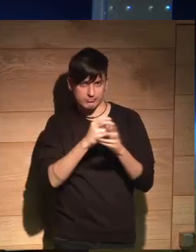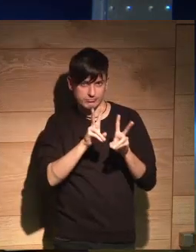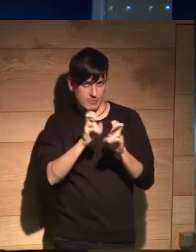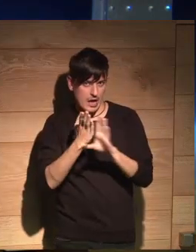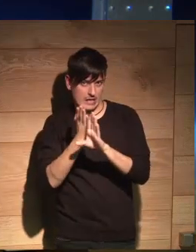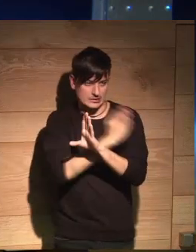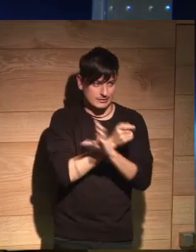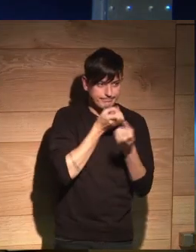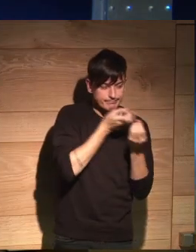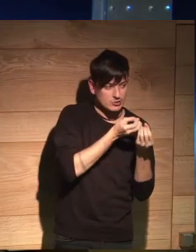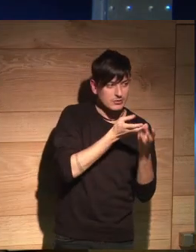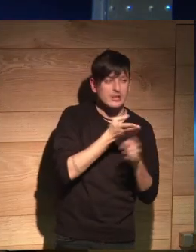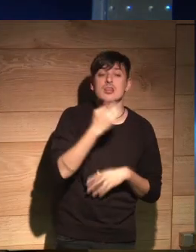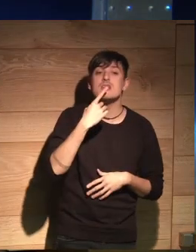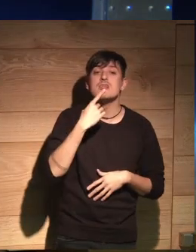Dime.